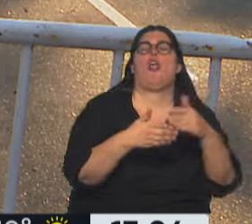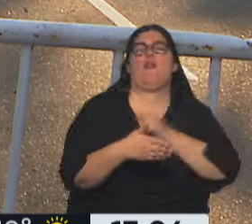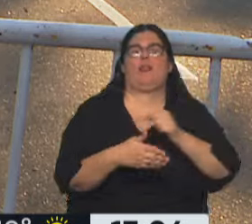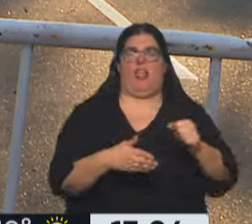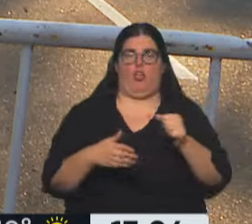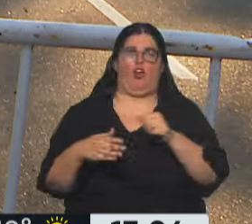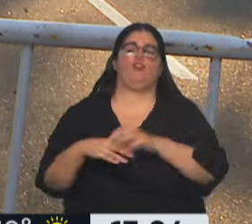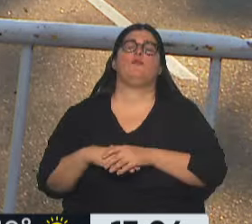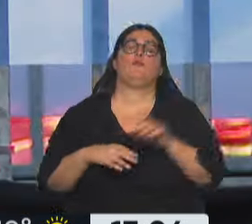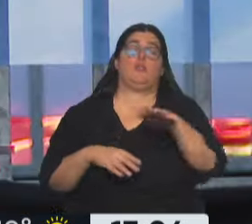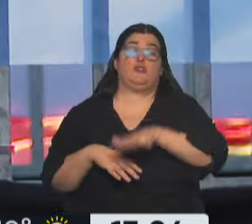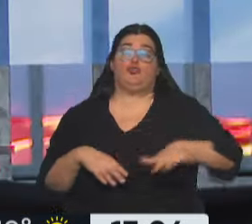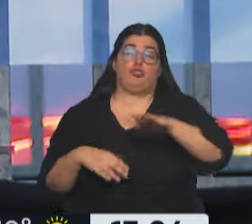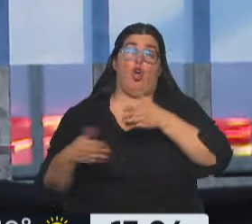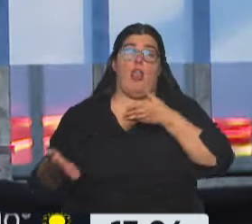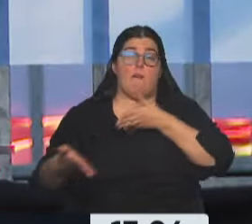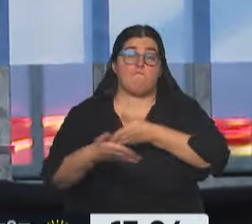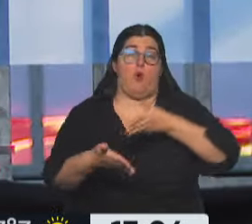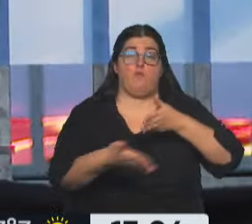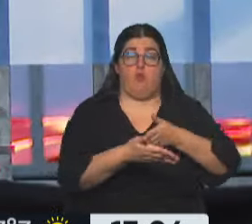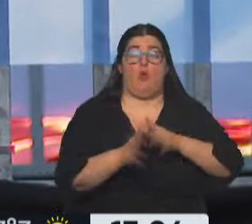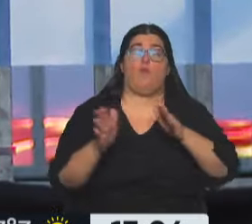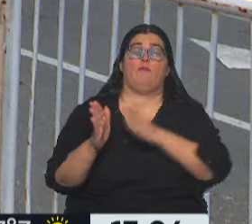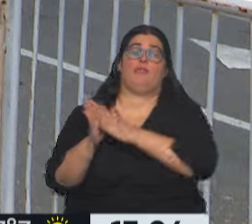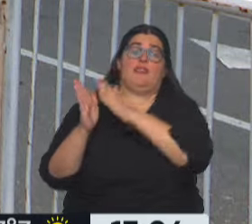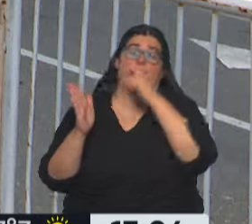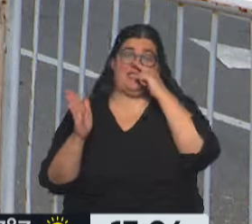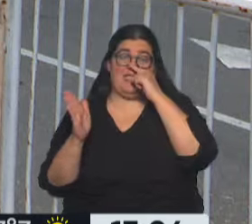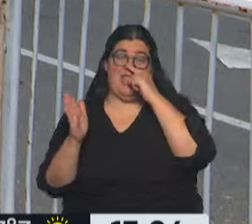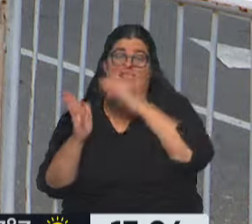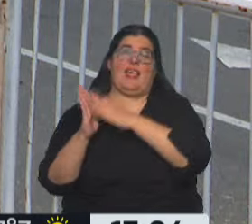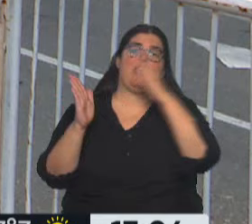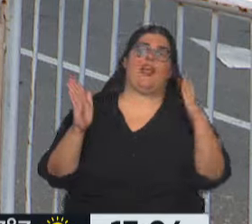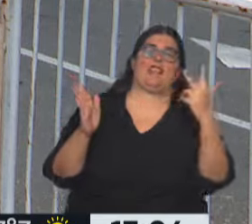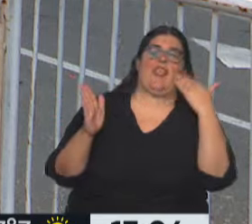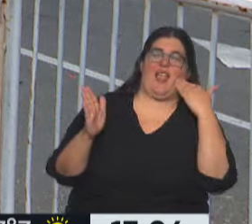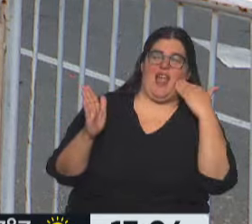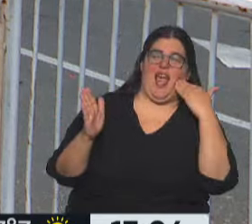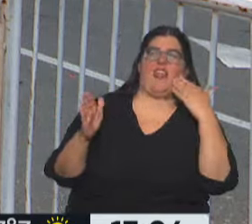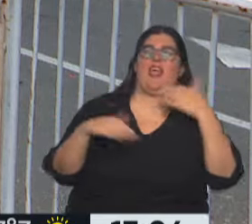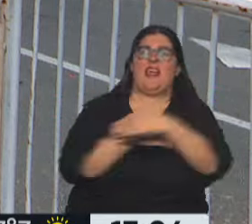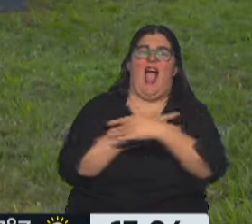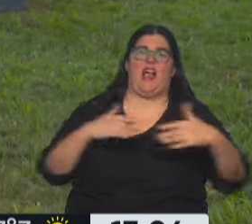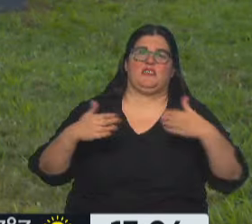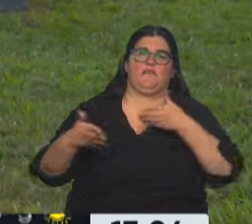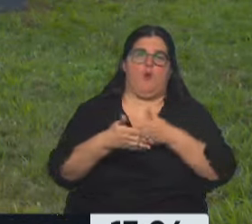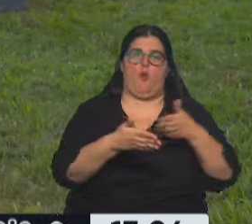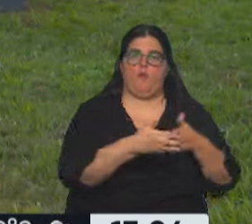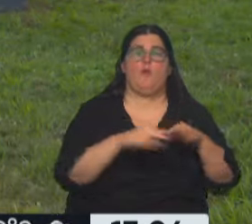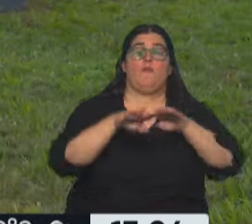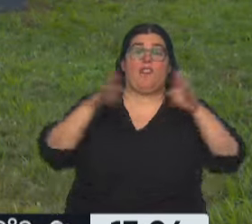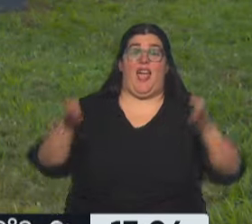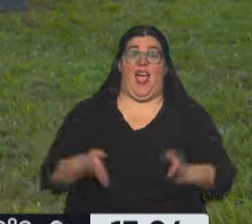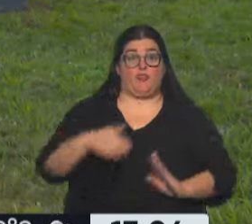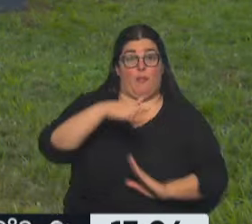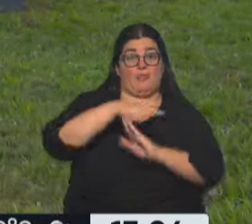permanecerá interrumpido, atención, entre las 7 y las 3 de la tarde, y el palco principal estará ubicado a una